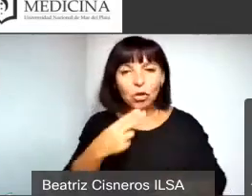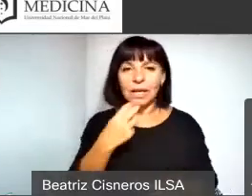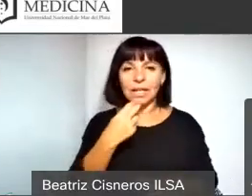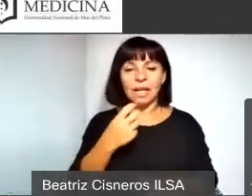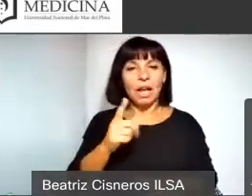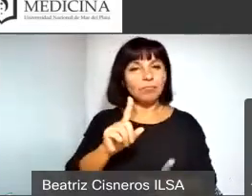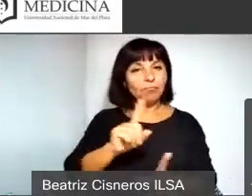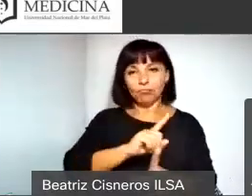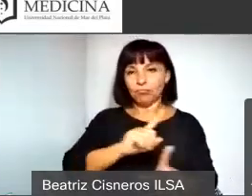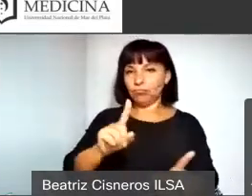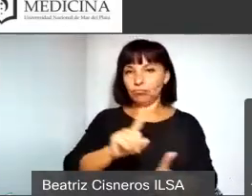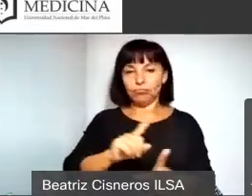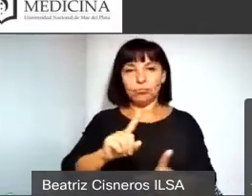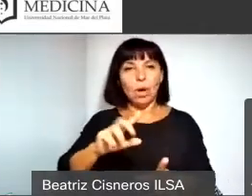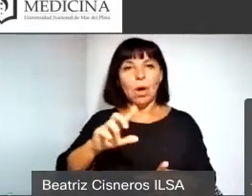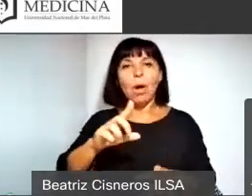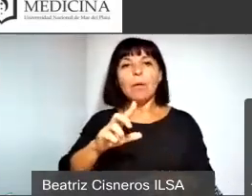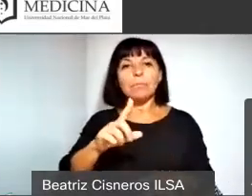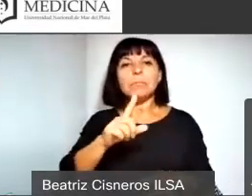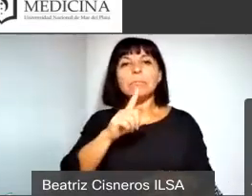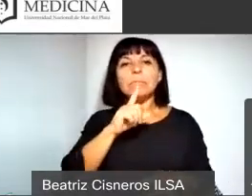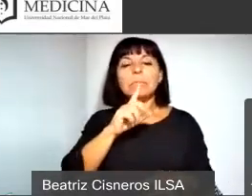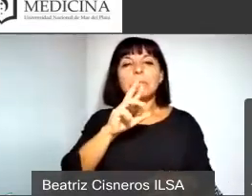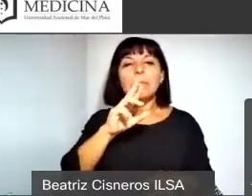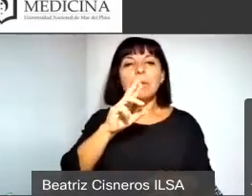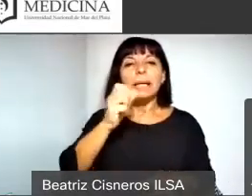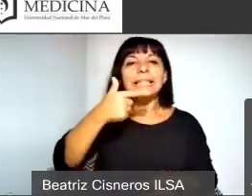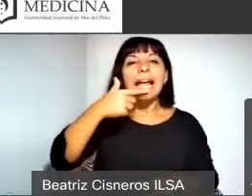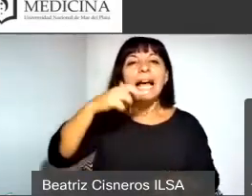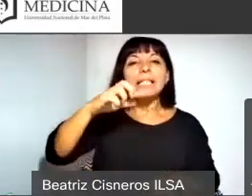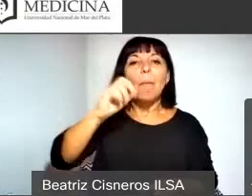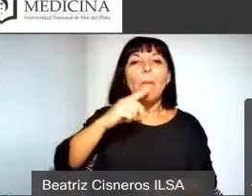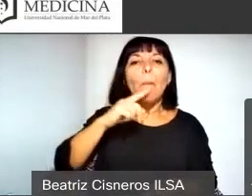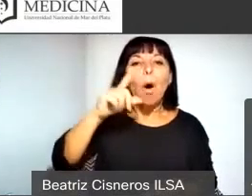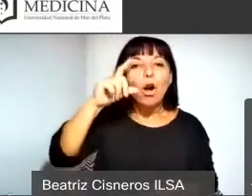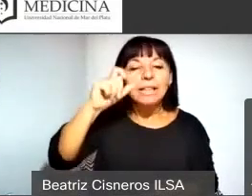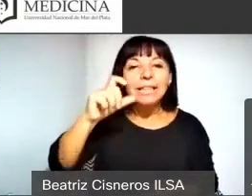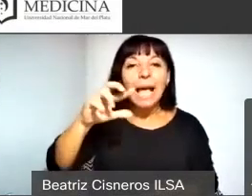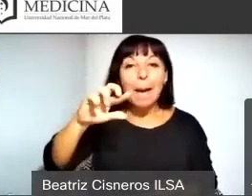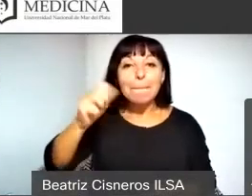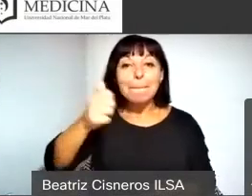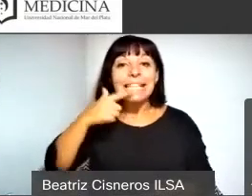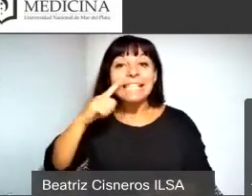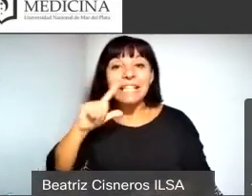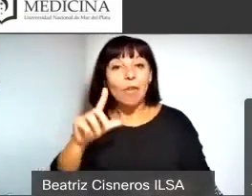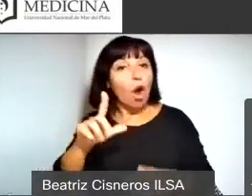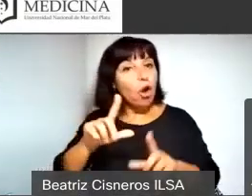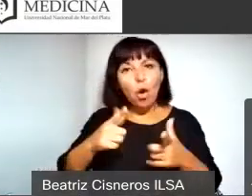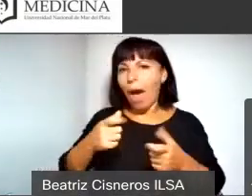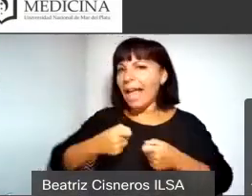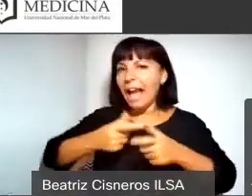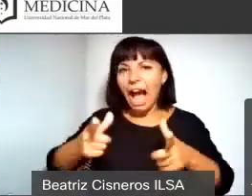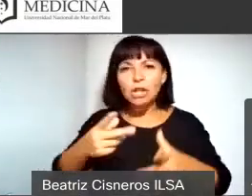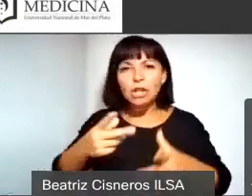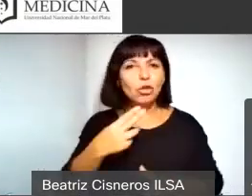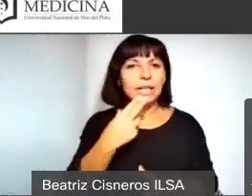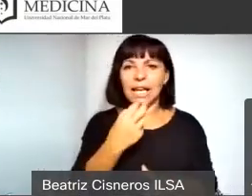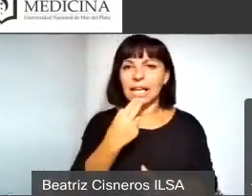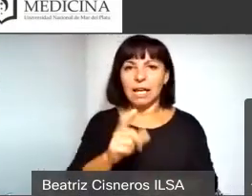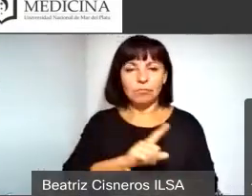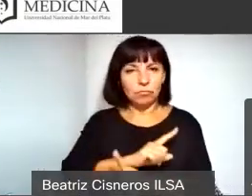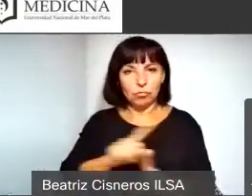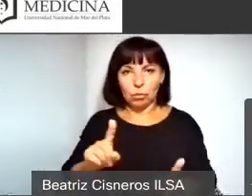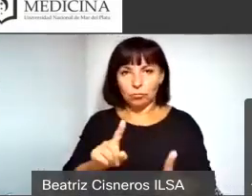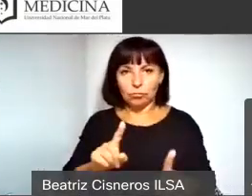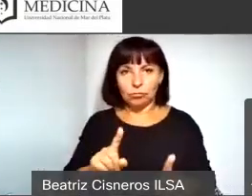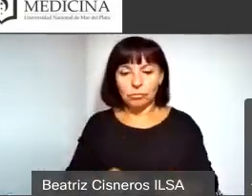implica gasto energético, porque eso atenta contra la definición de transporte pasivo, ¿sí? No hay gasto energético. Ahora vamos a